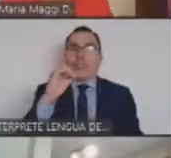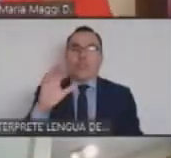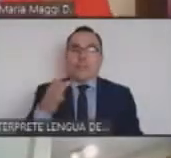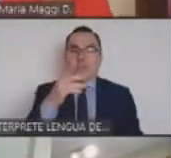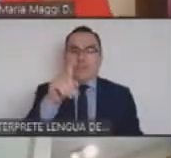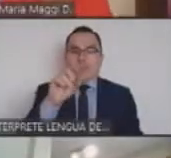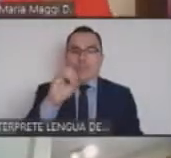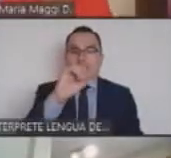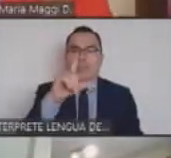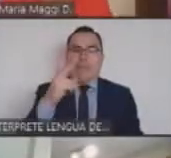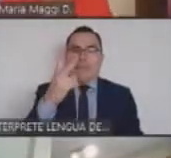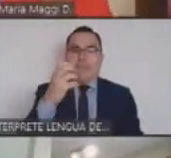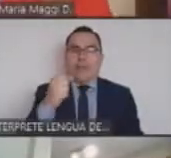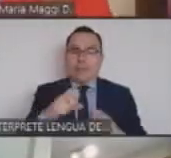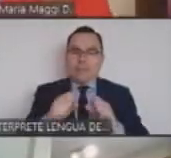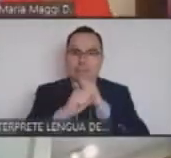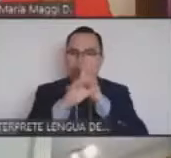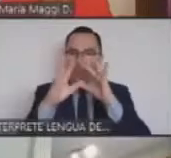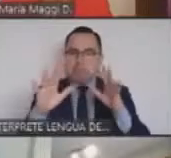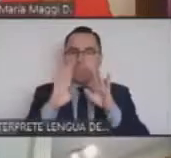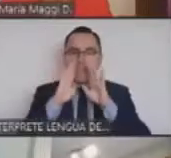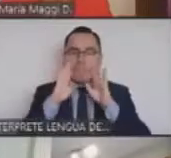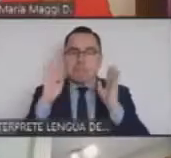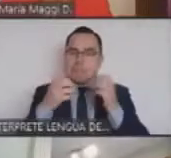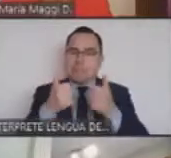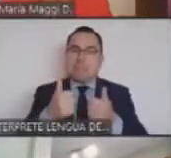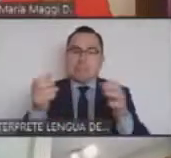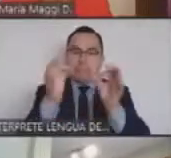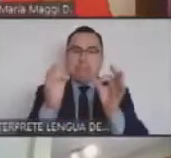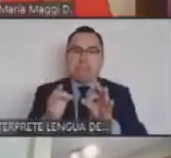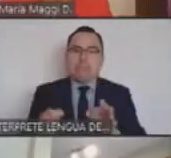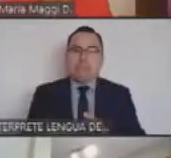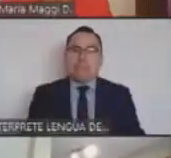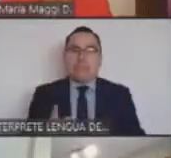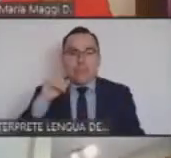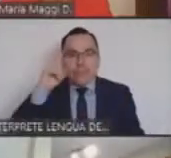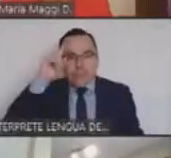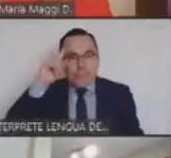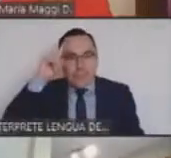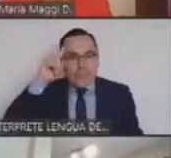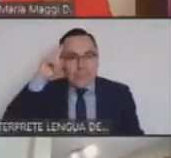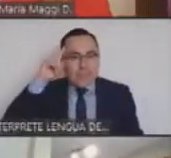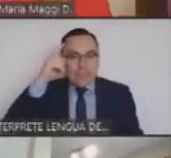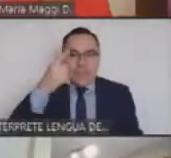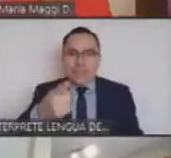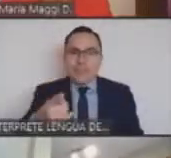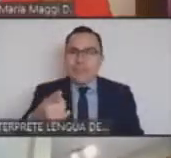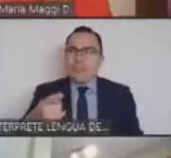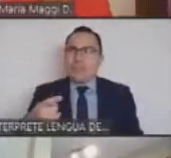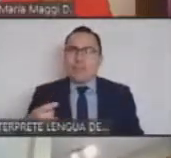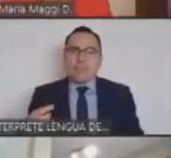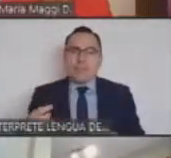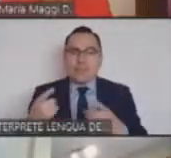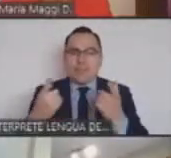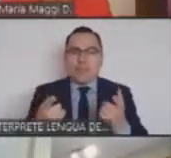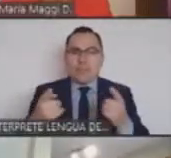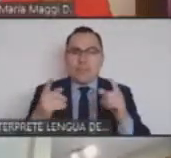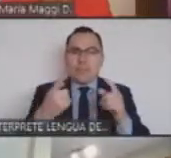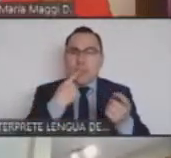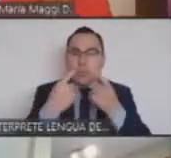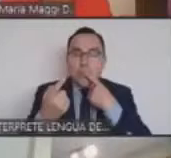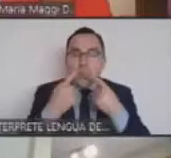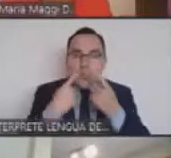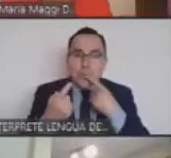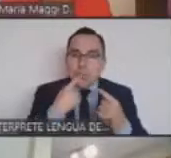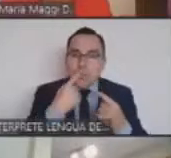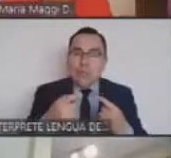muy clara, por cierto. Quiero recordarles que en la sección preguntas y